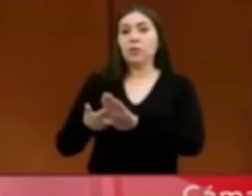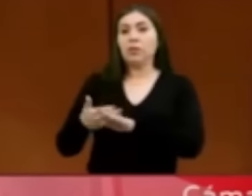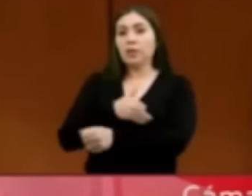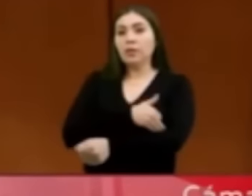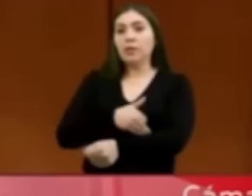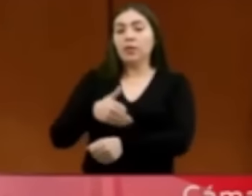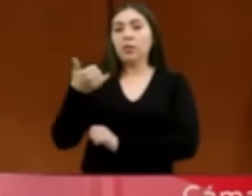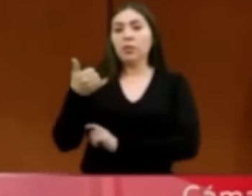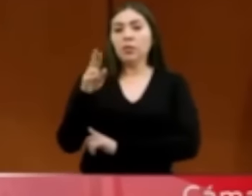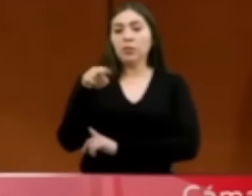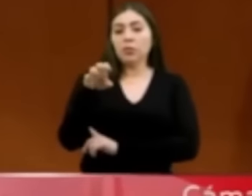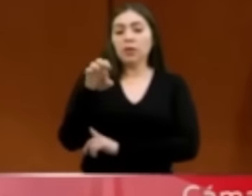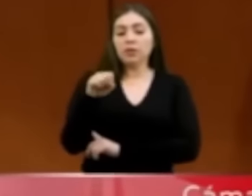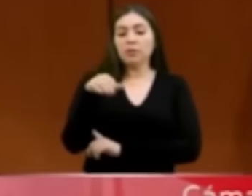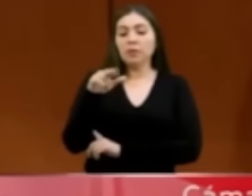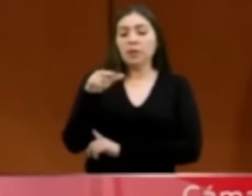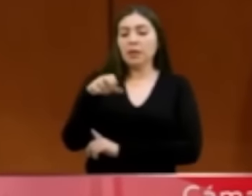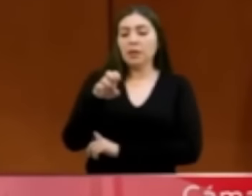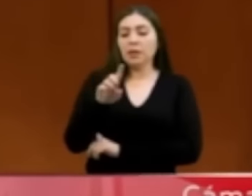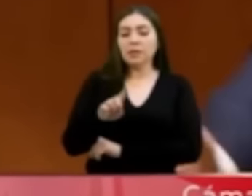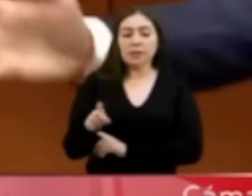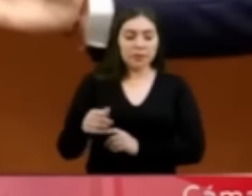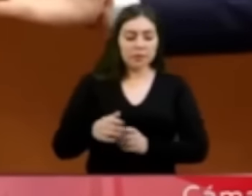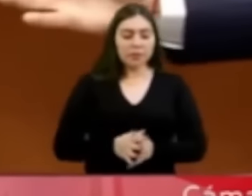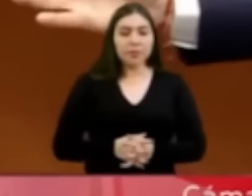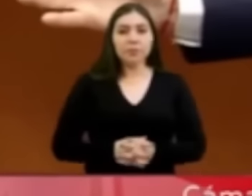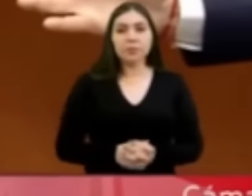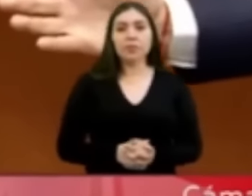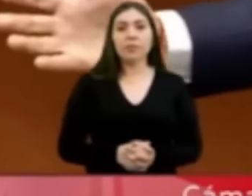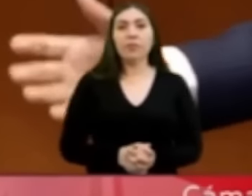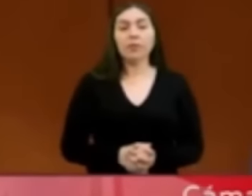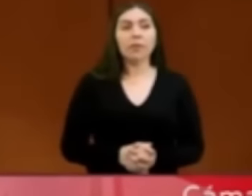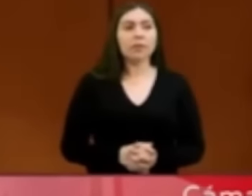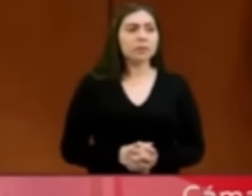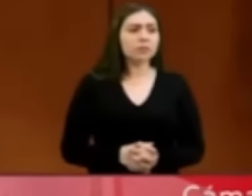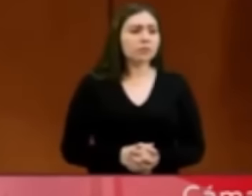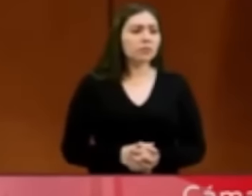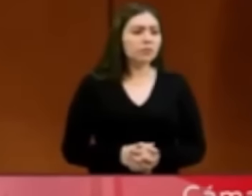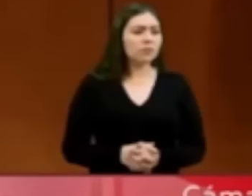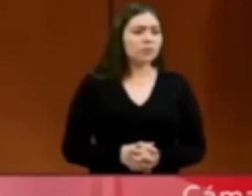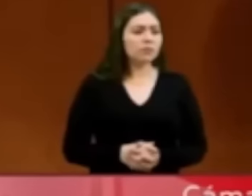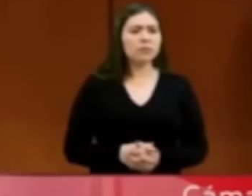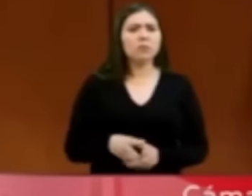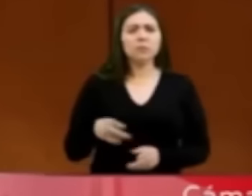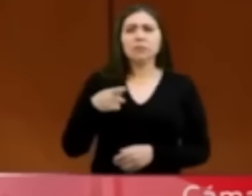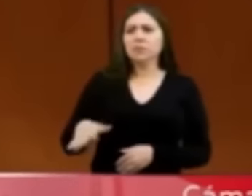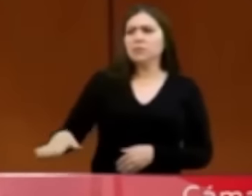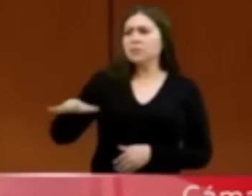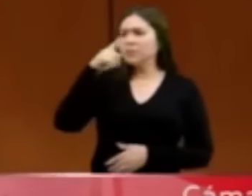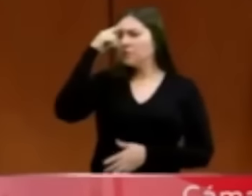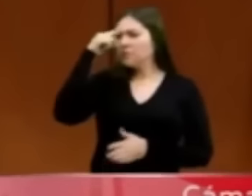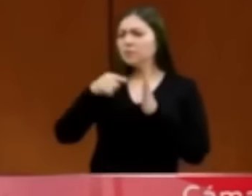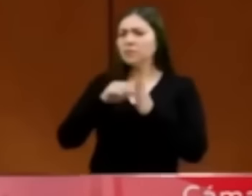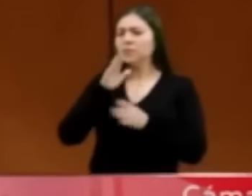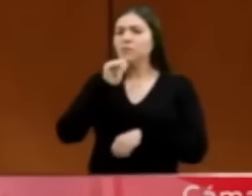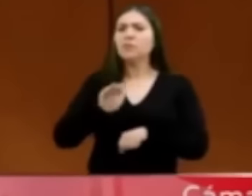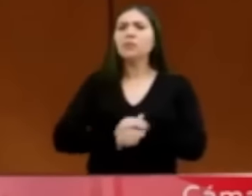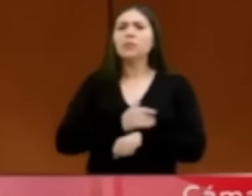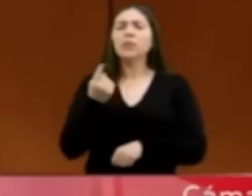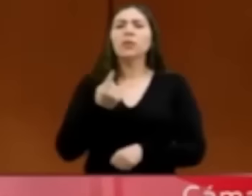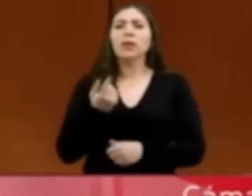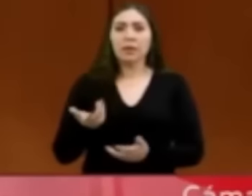Yunes Márquez. ¿Por qué nadie lo puede creer? ¿Porque acaso no lo impugnó Morena para que